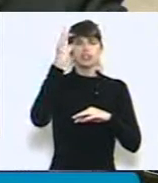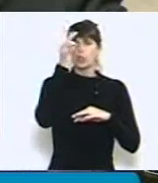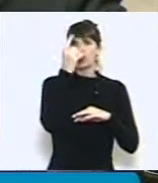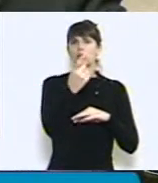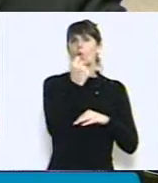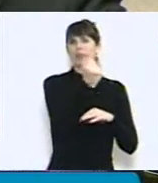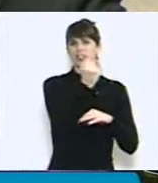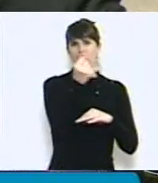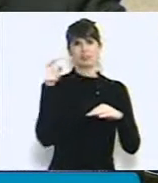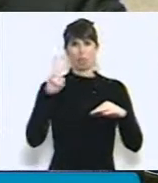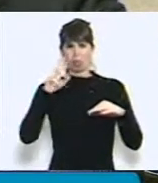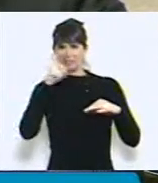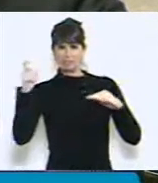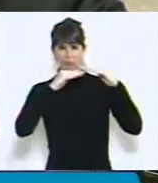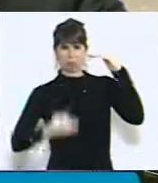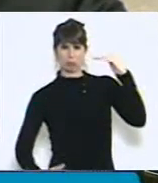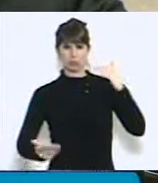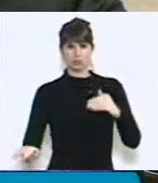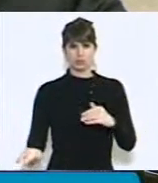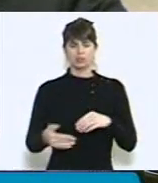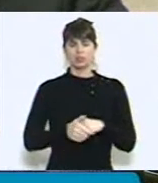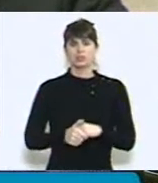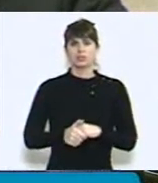3.821 pesos. Además, hoy está cubierta la casi totalidad de los adultos en condiciones de jubilarse y se paga